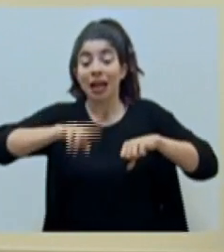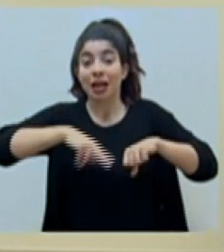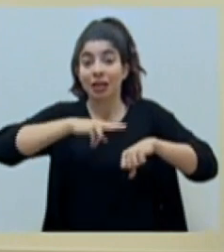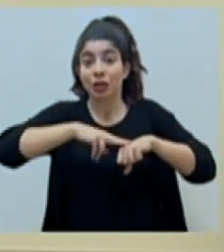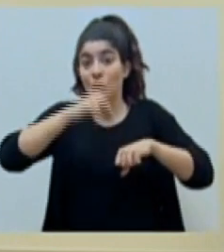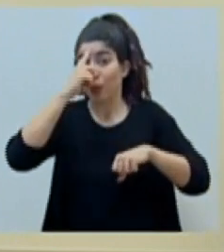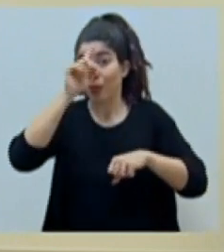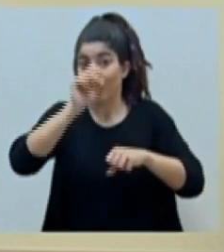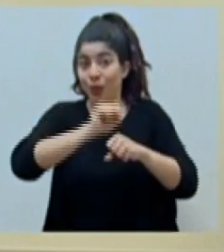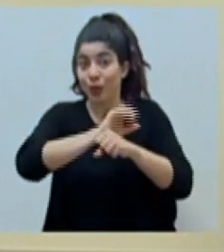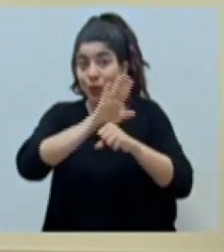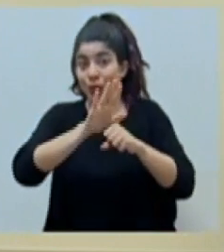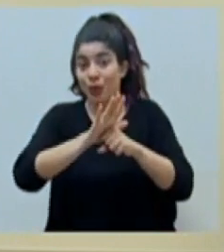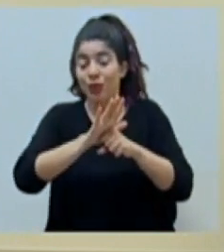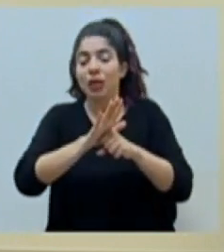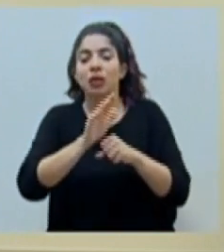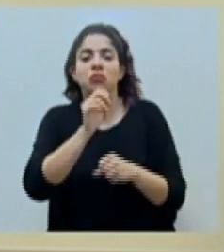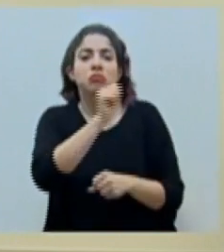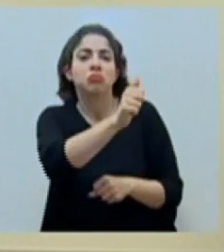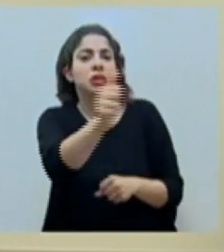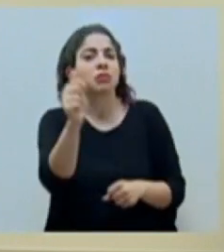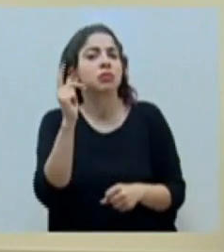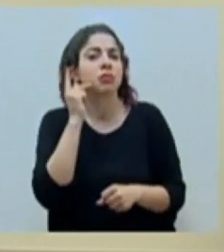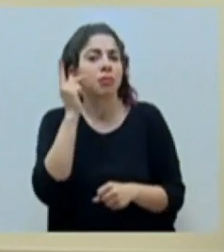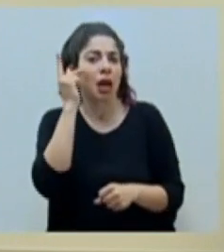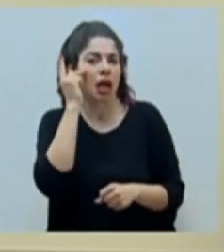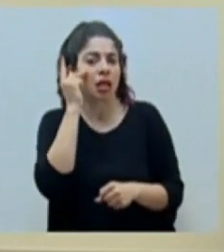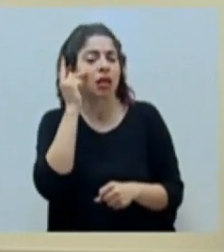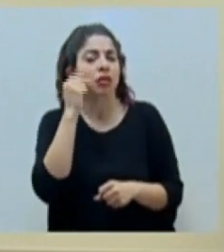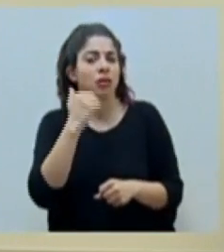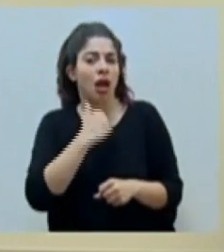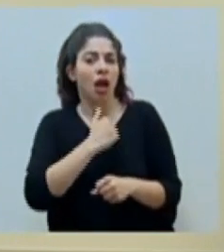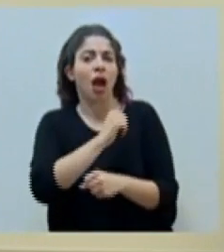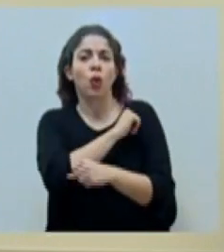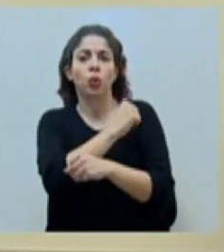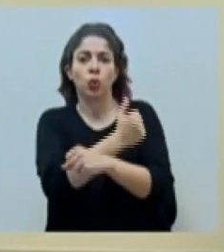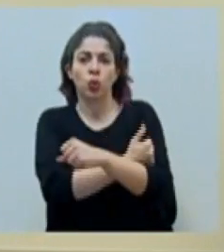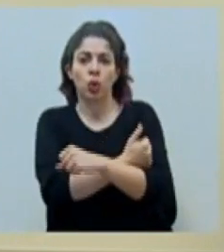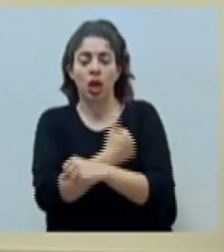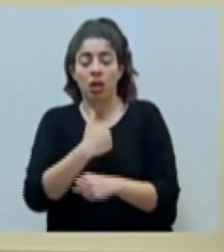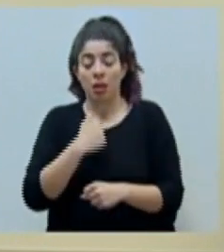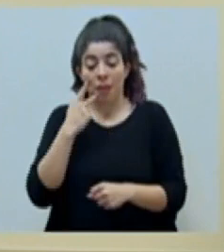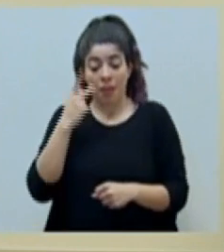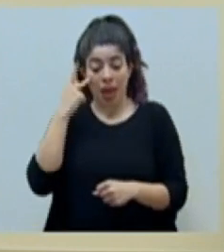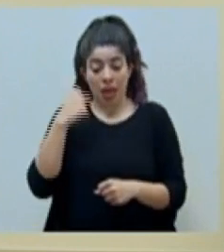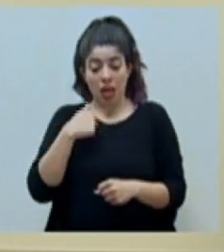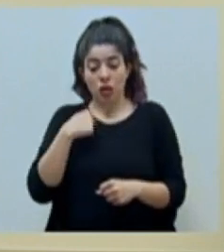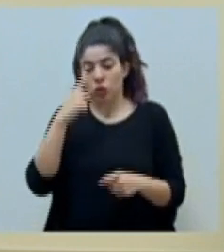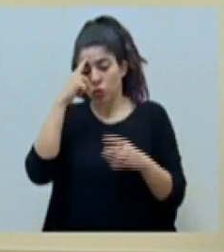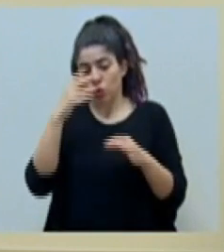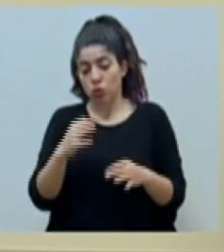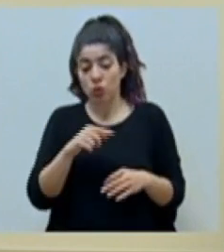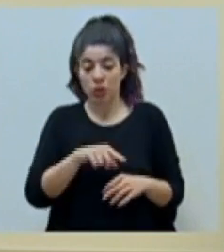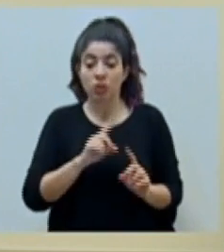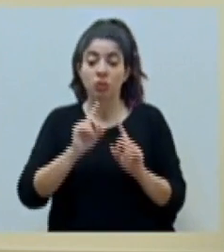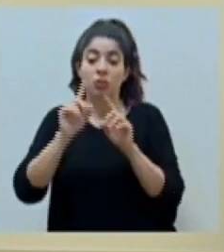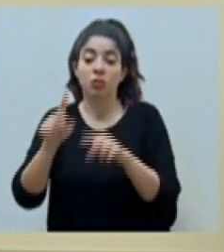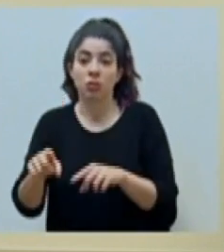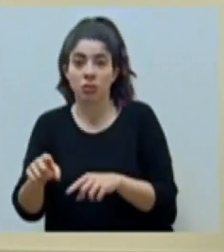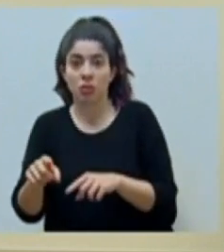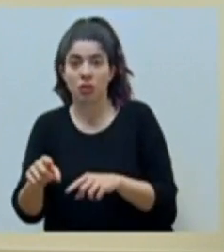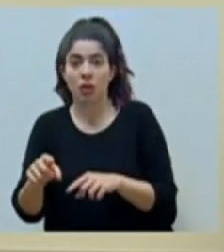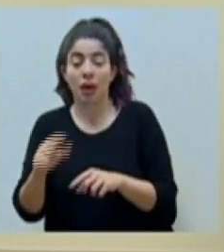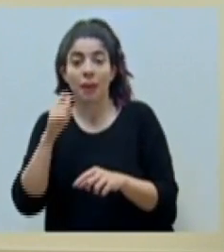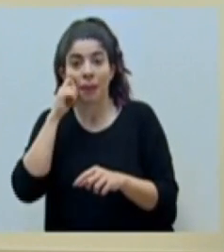tema del COVID-19 serán los padres de familia que tengan la potestad de que su hijo o su hija vaya al centro educativo en condición